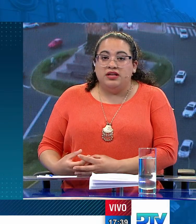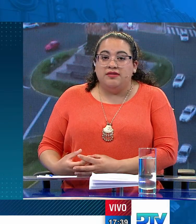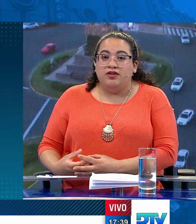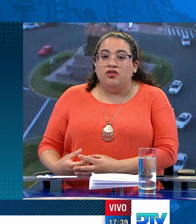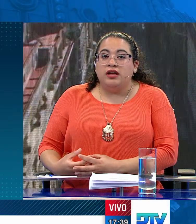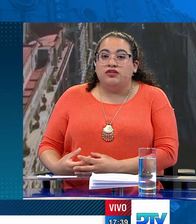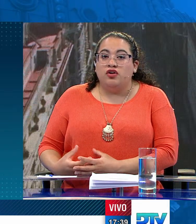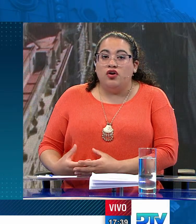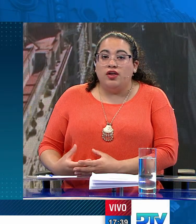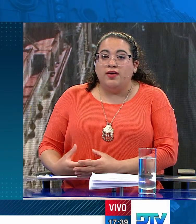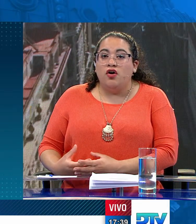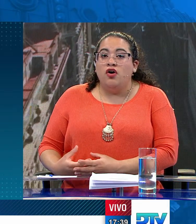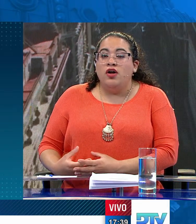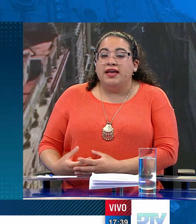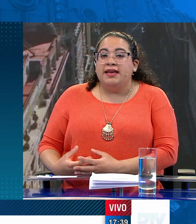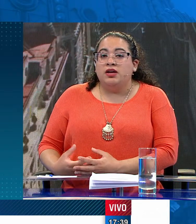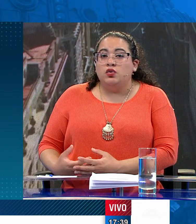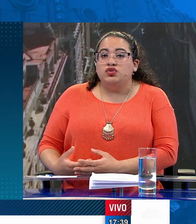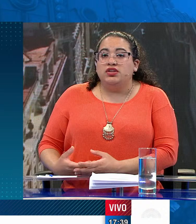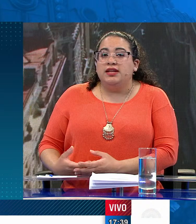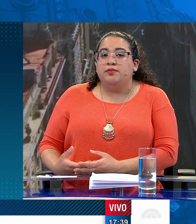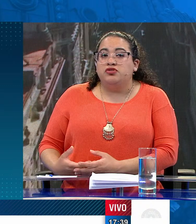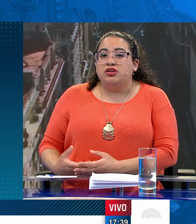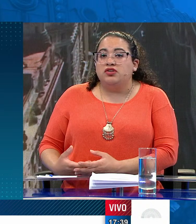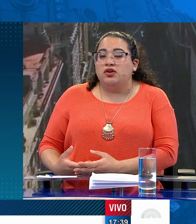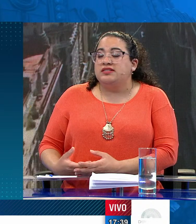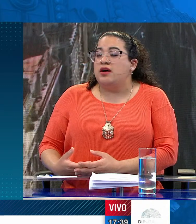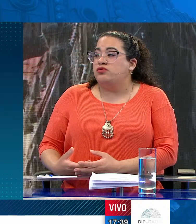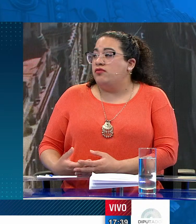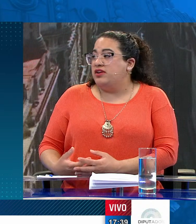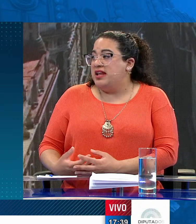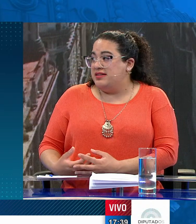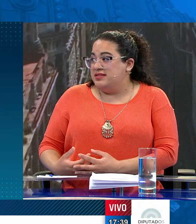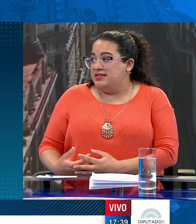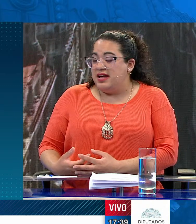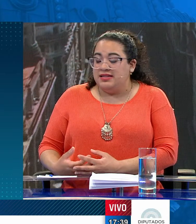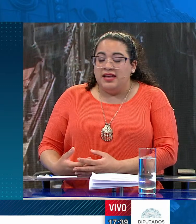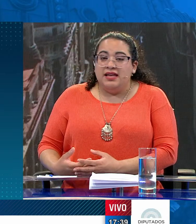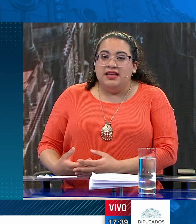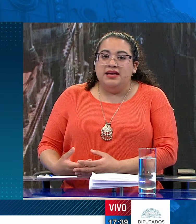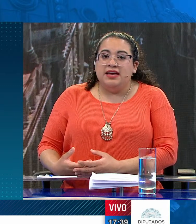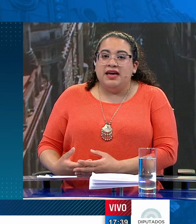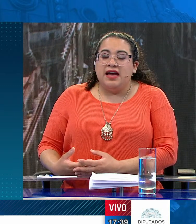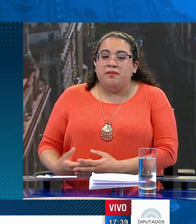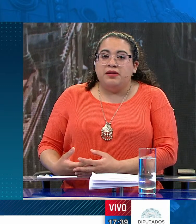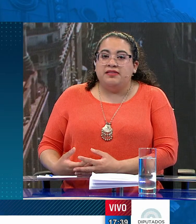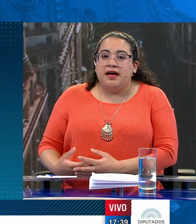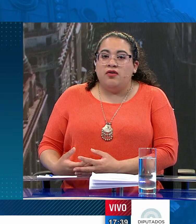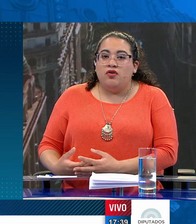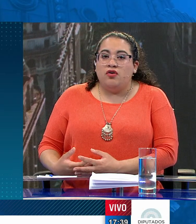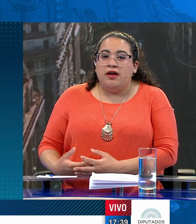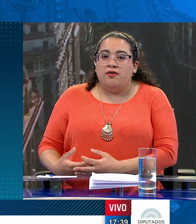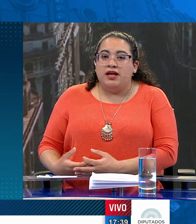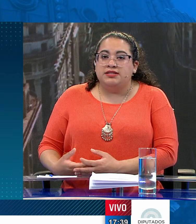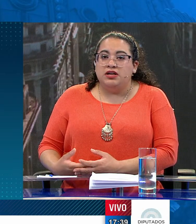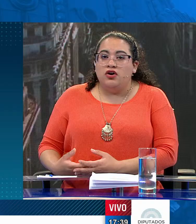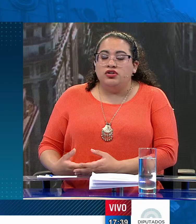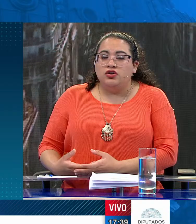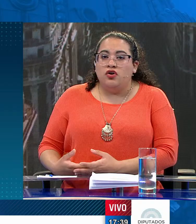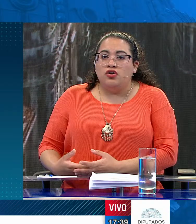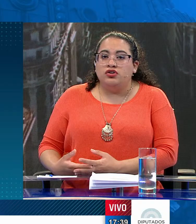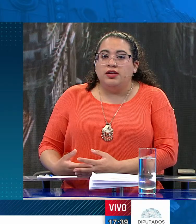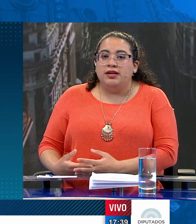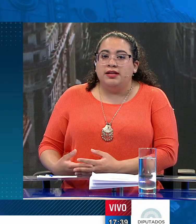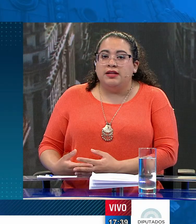organismo científico-tecnológico que incluso tiene proyectos que se autofinancian y que ha prestado